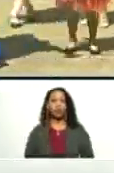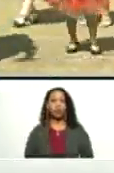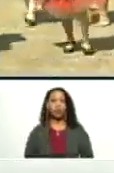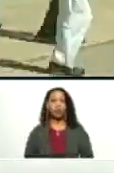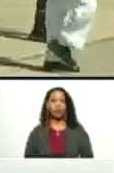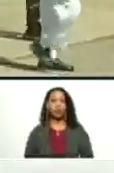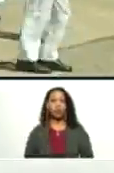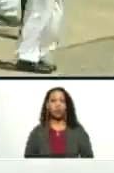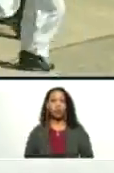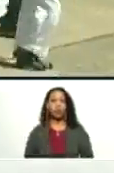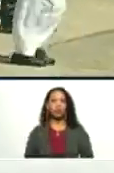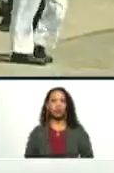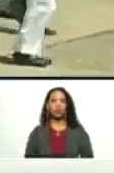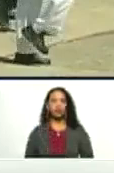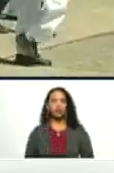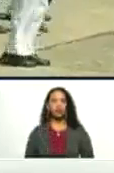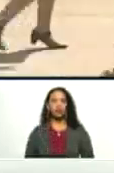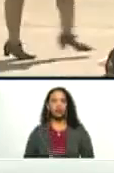Brasil